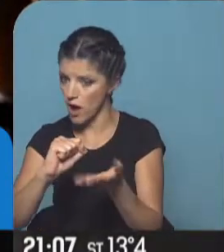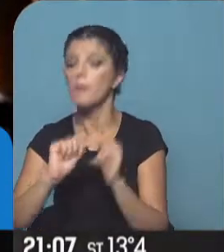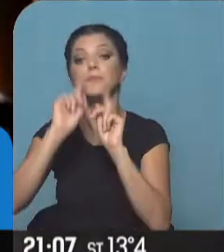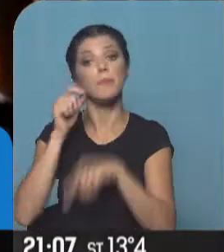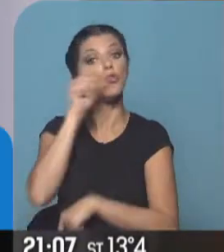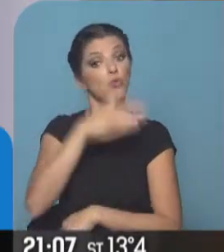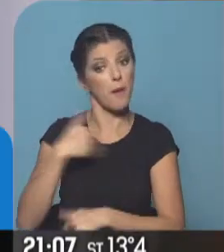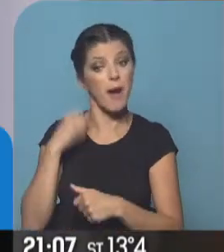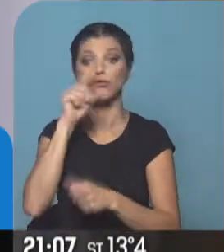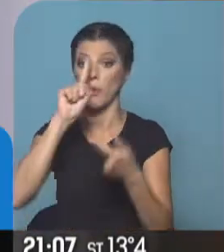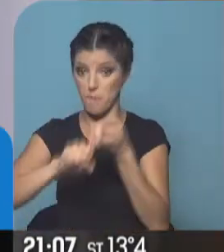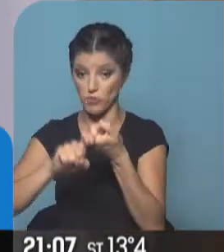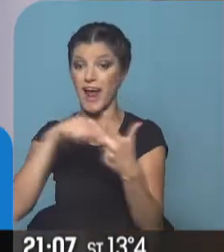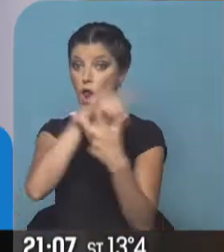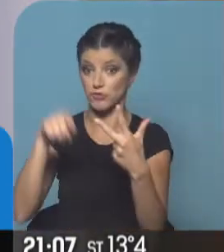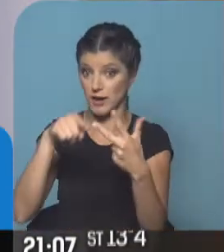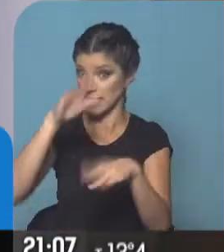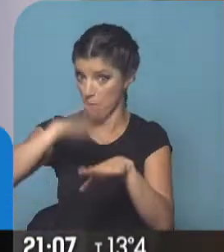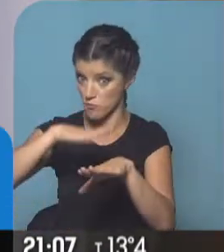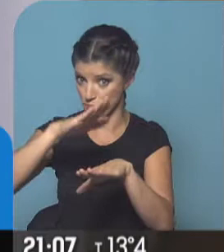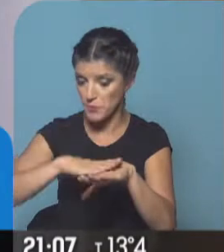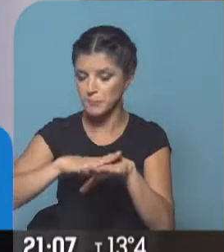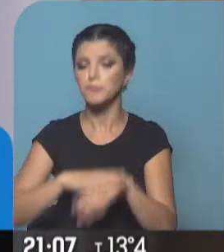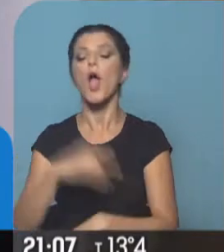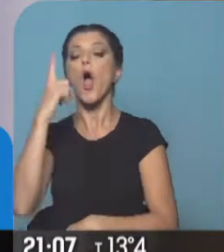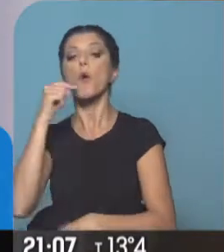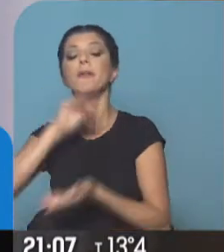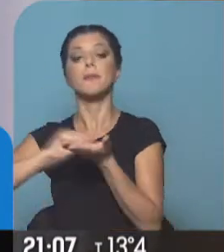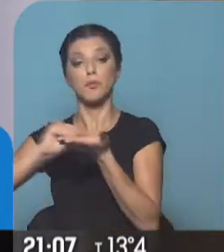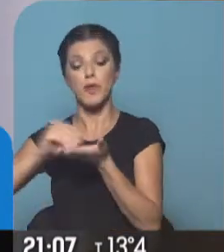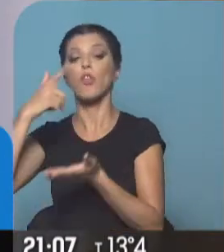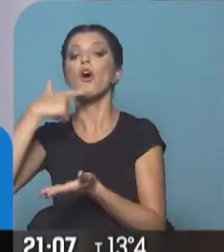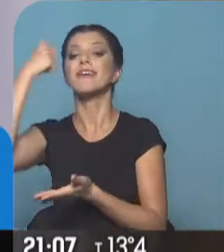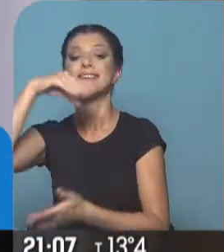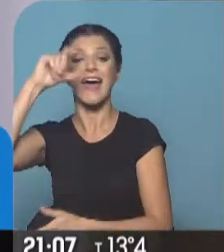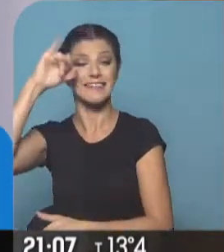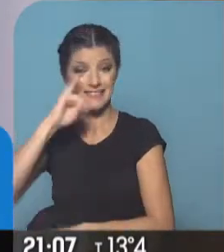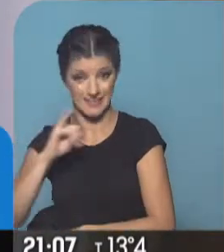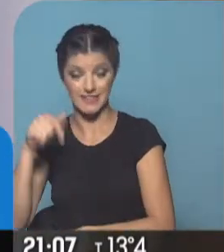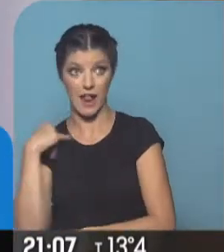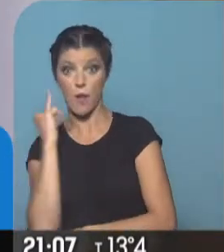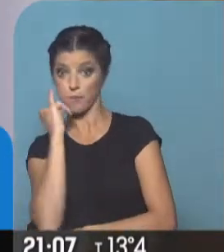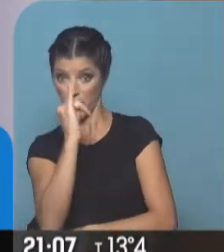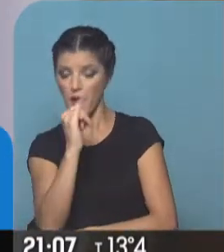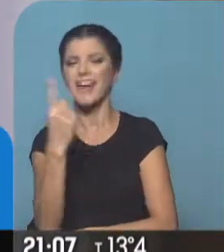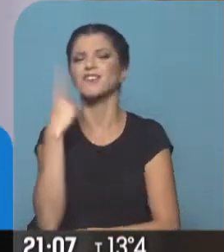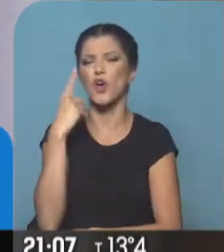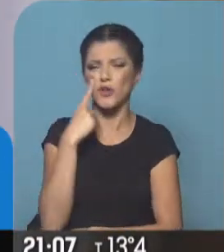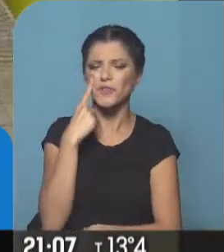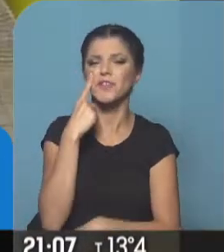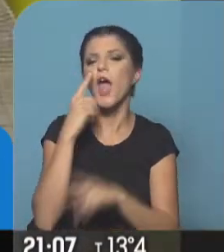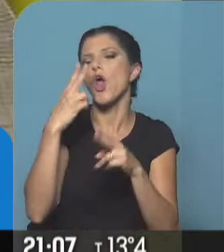su madre y su esposa. El diputado de la coalición cívica Fernando Sánchez, denunciante de la causa conocida como Mafia de